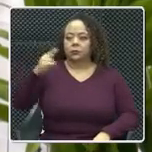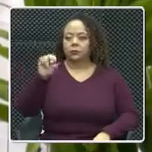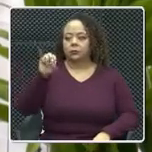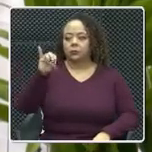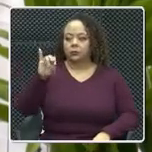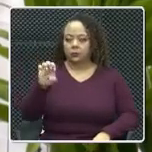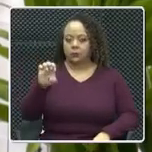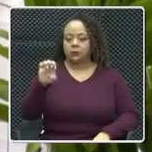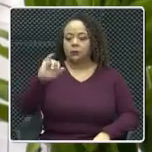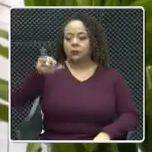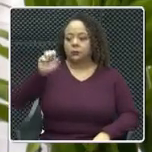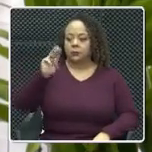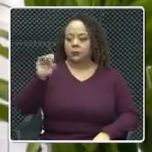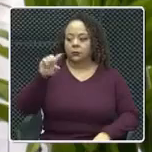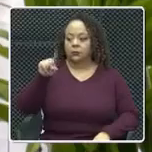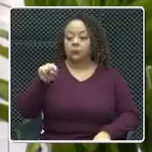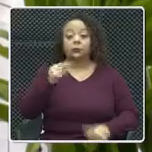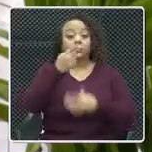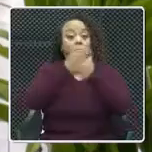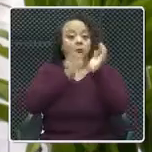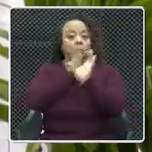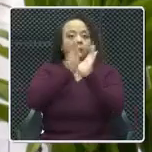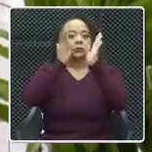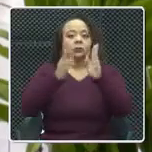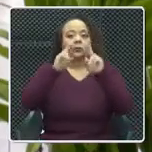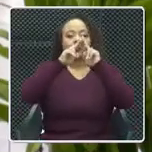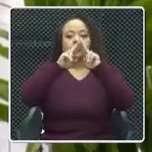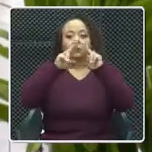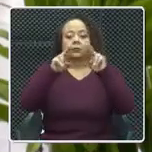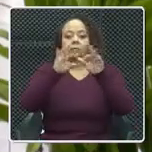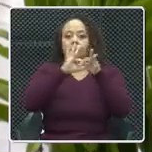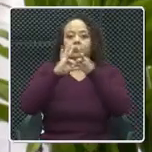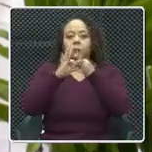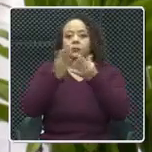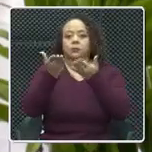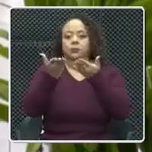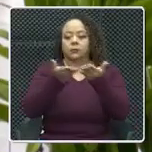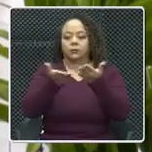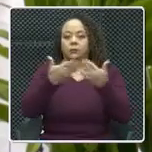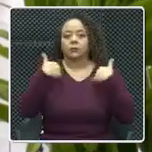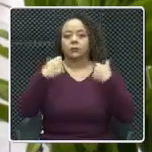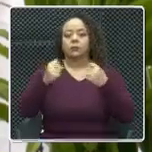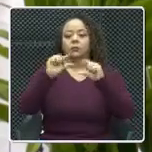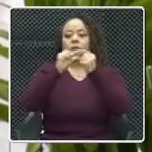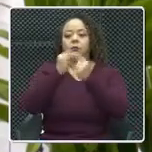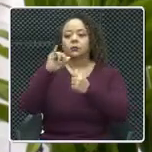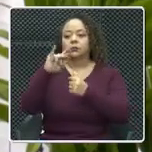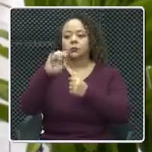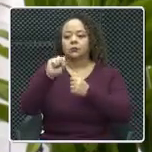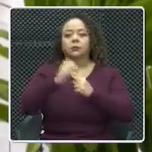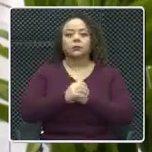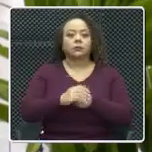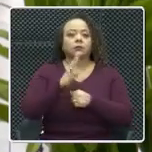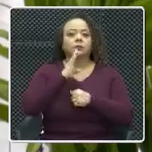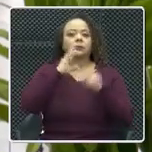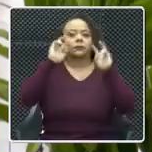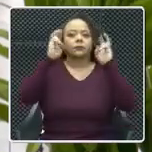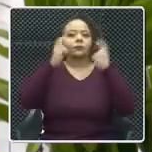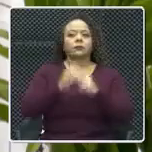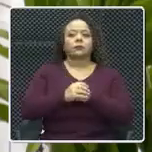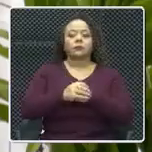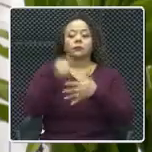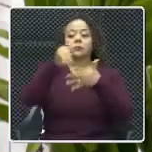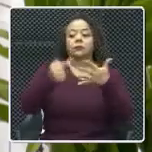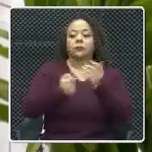ambas psicólogas de la Red de Servicios de Salud de Grupo INS. Ellas nos van a hablar sobre el tema de los